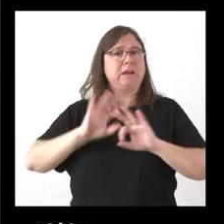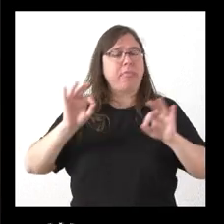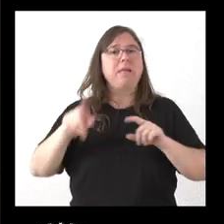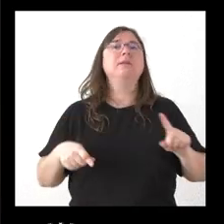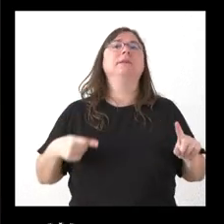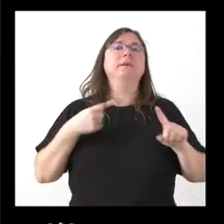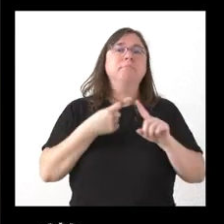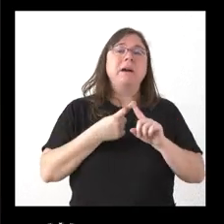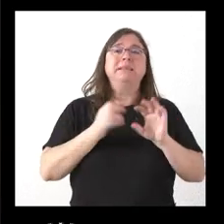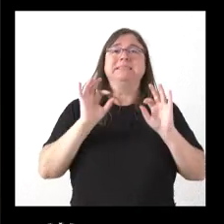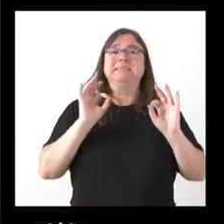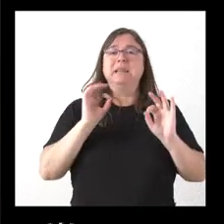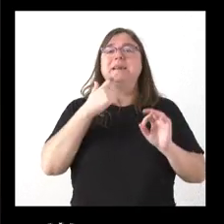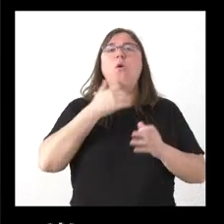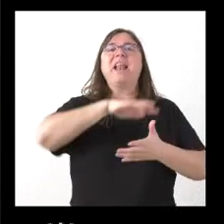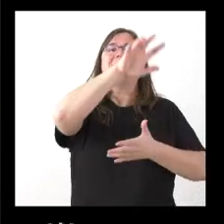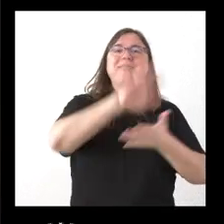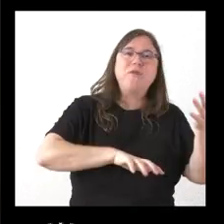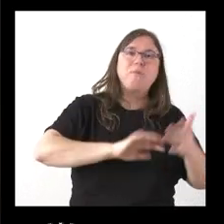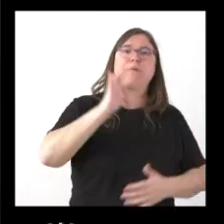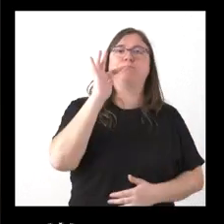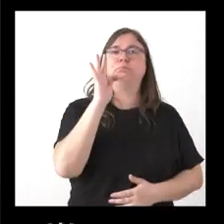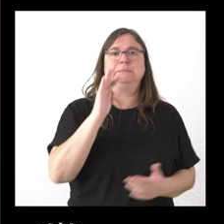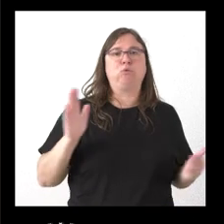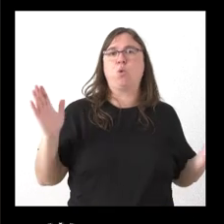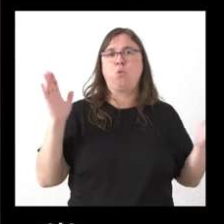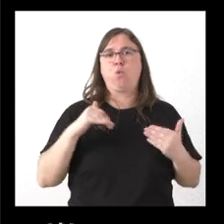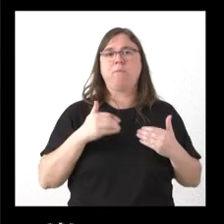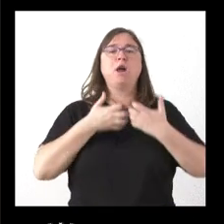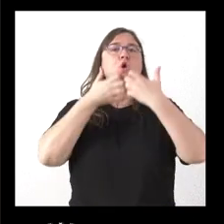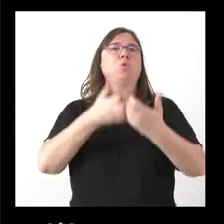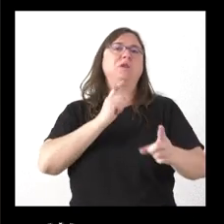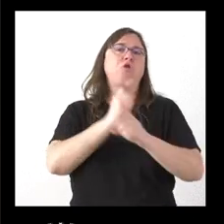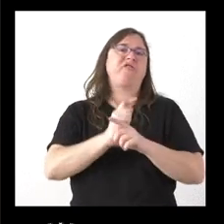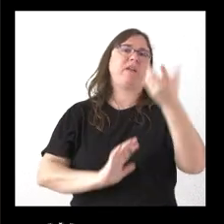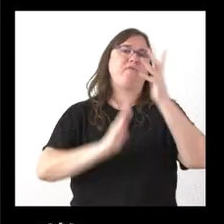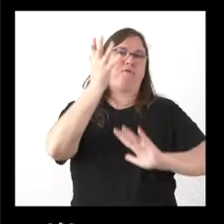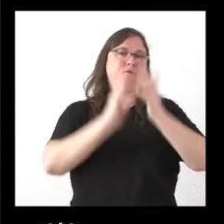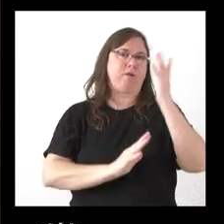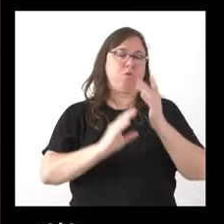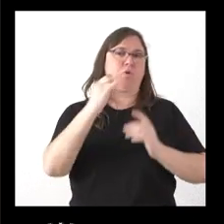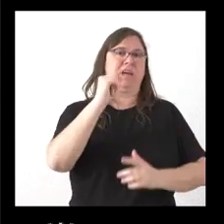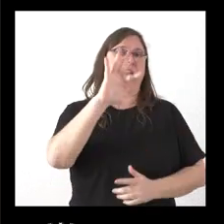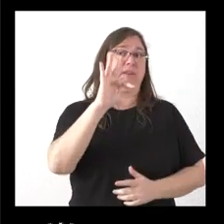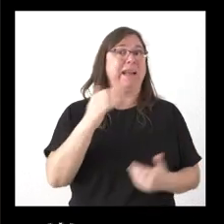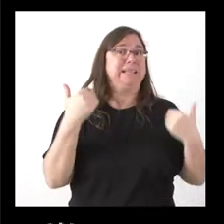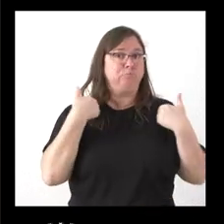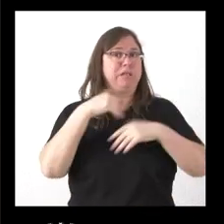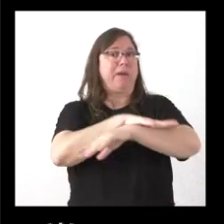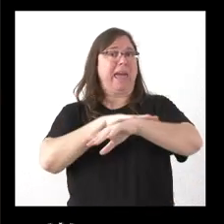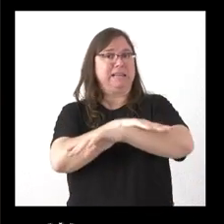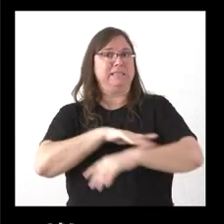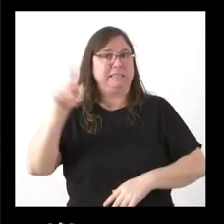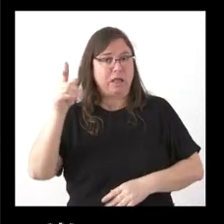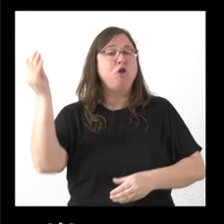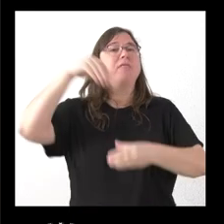si la intervención de un informe favorable del comité de lucha contra la asociaciones forestales el clip que es un órgano del estado en el que están los